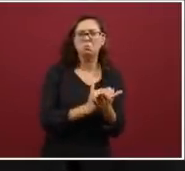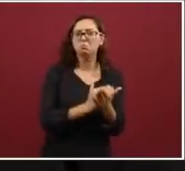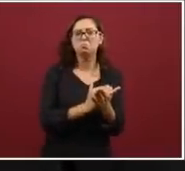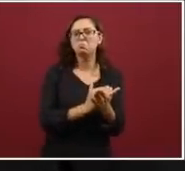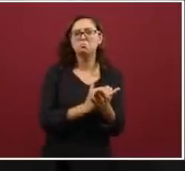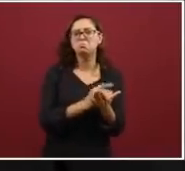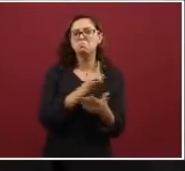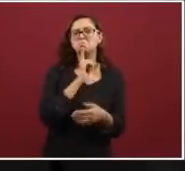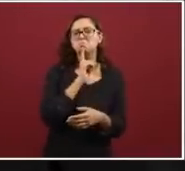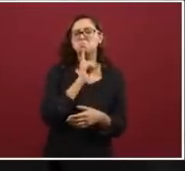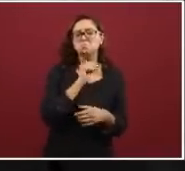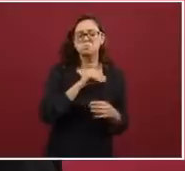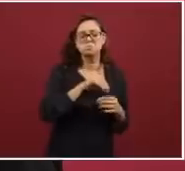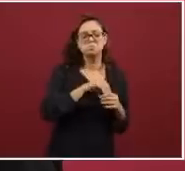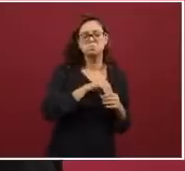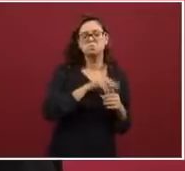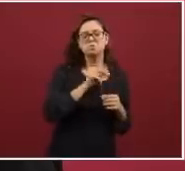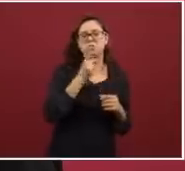¿Por algo será?